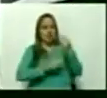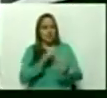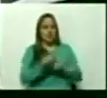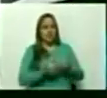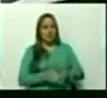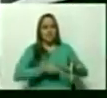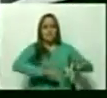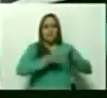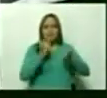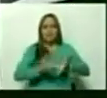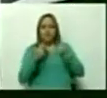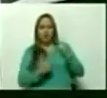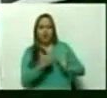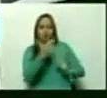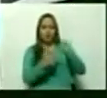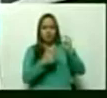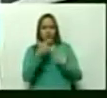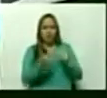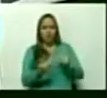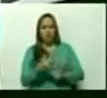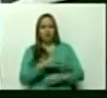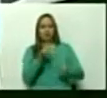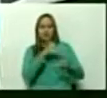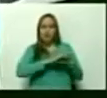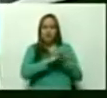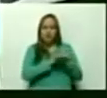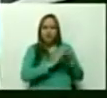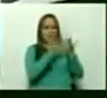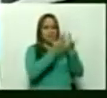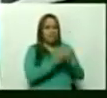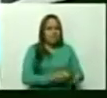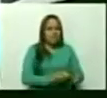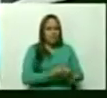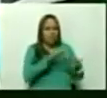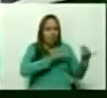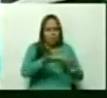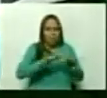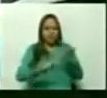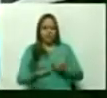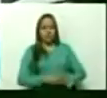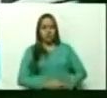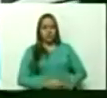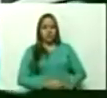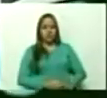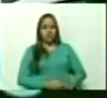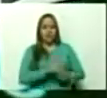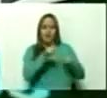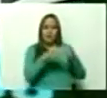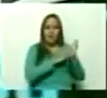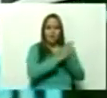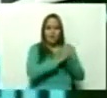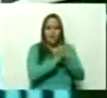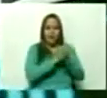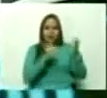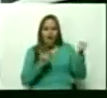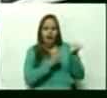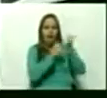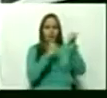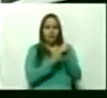de permisos de construcción, simplificación de trámites administrativos, incentivos para los emprendedores, en fin, estamos